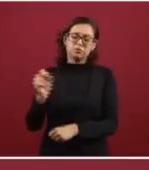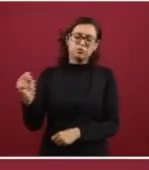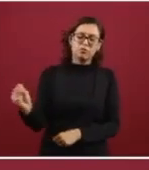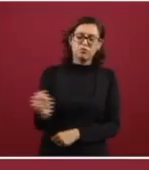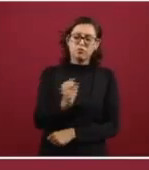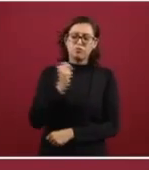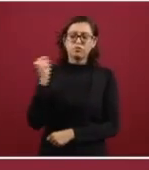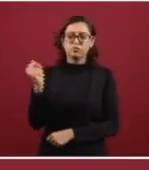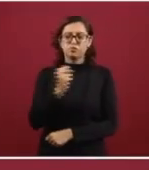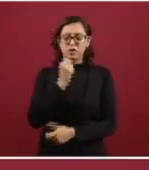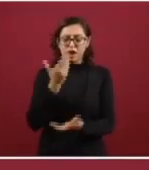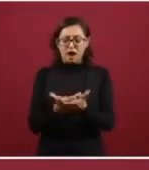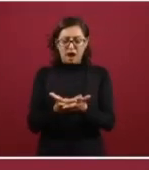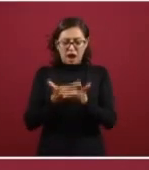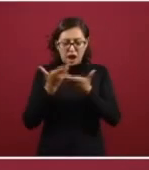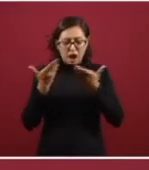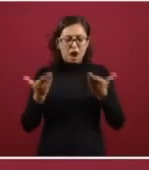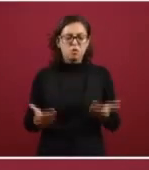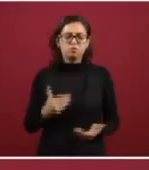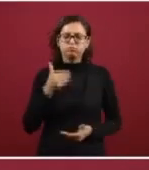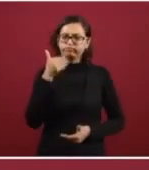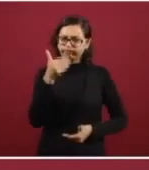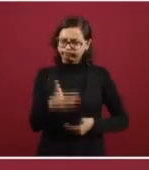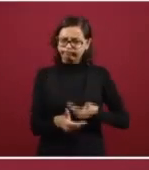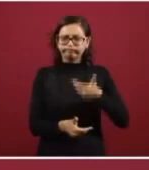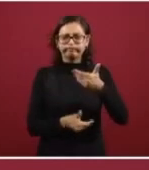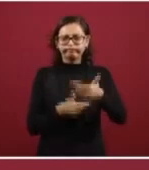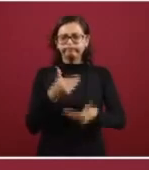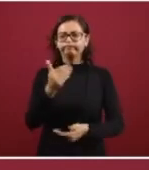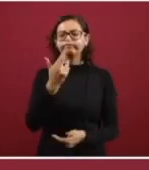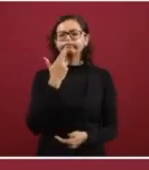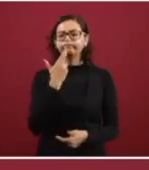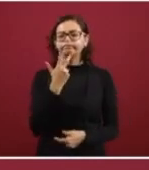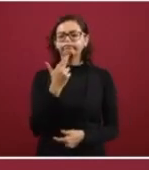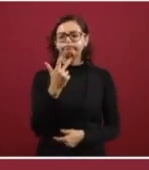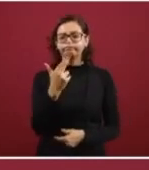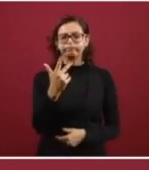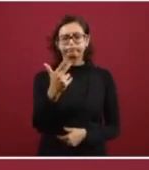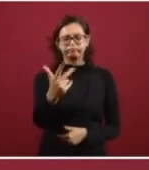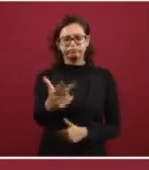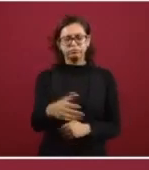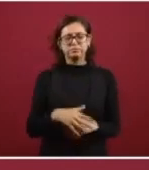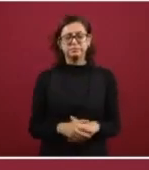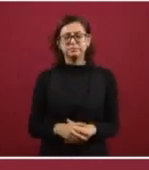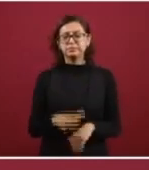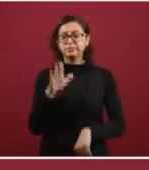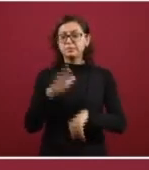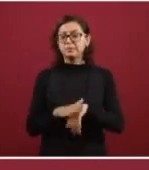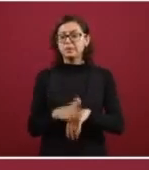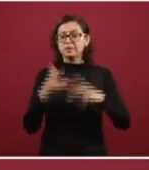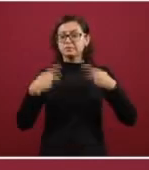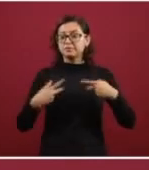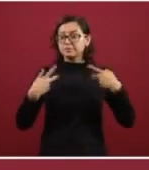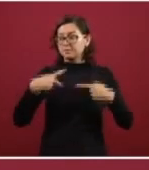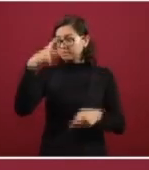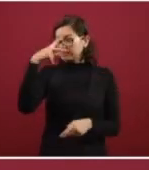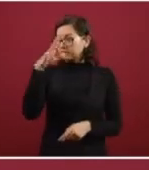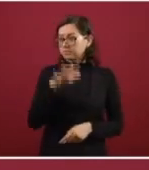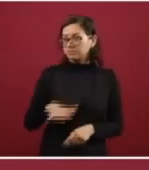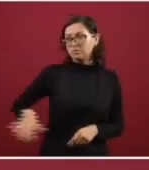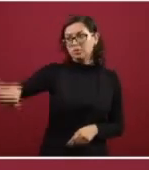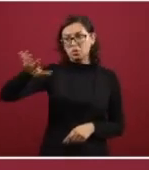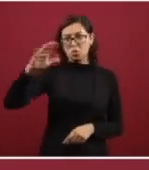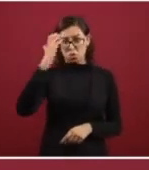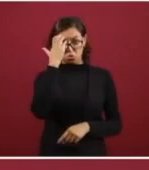es hoy muy avanzada, particularmente entre la sociedad y por